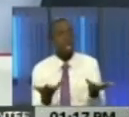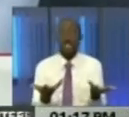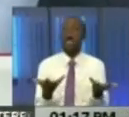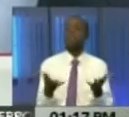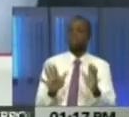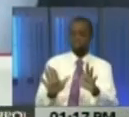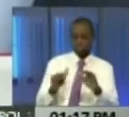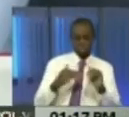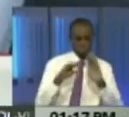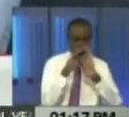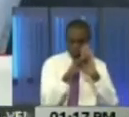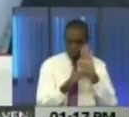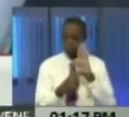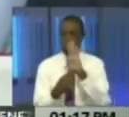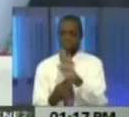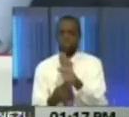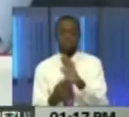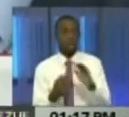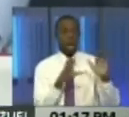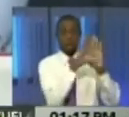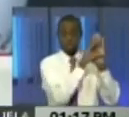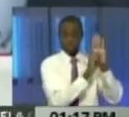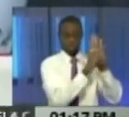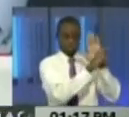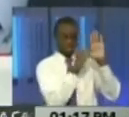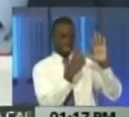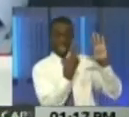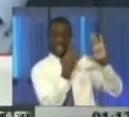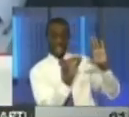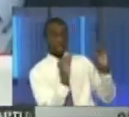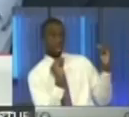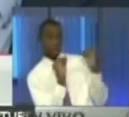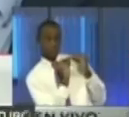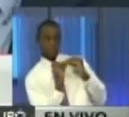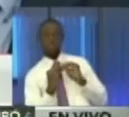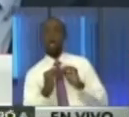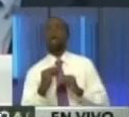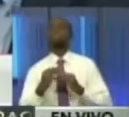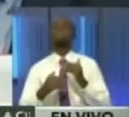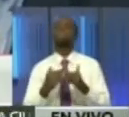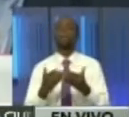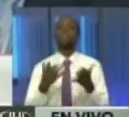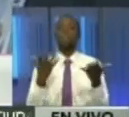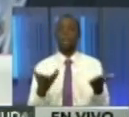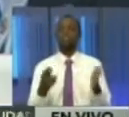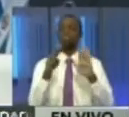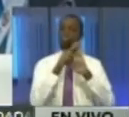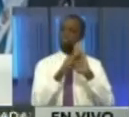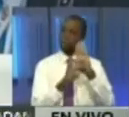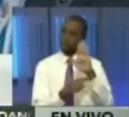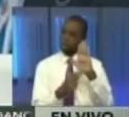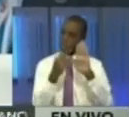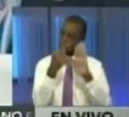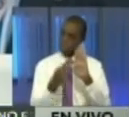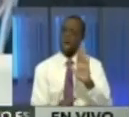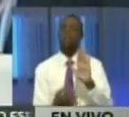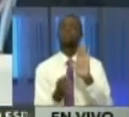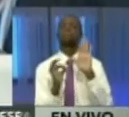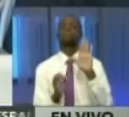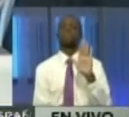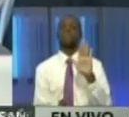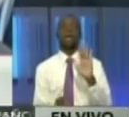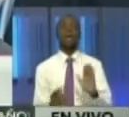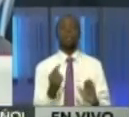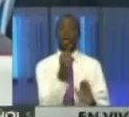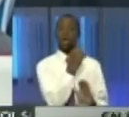ese artículo 70. Entonces allí modificamos la norma y decidimos que la Constitución habla de las